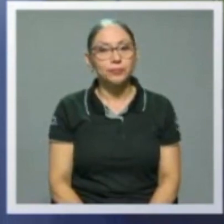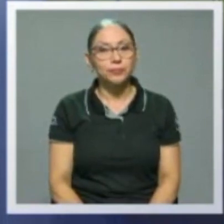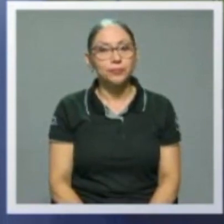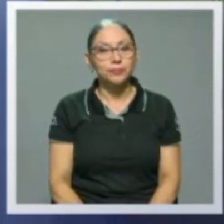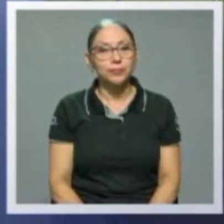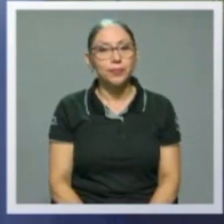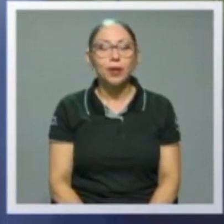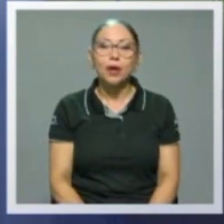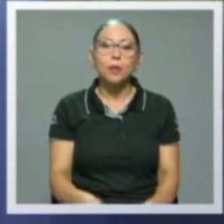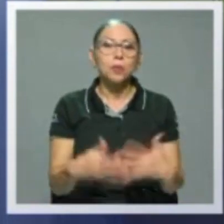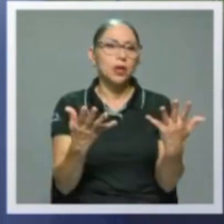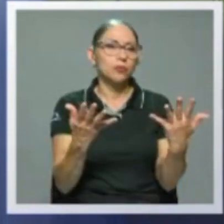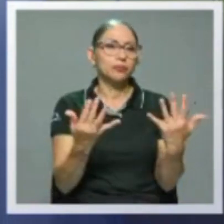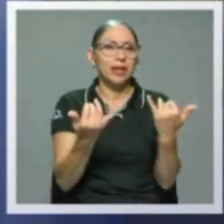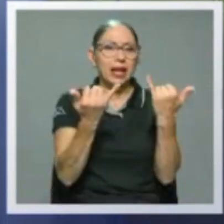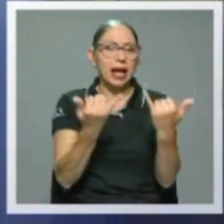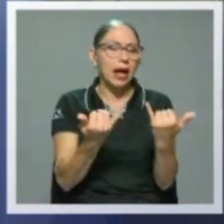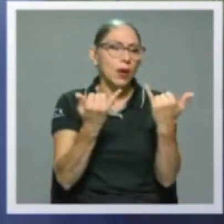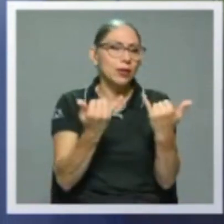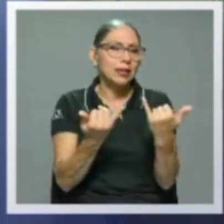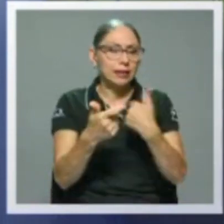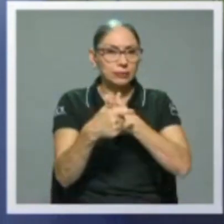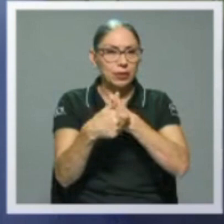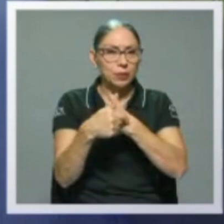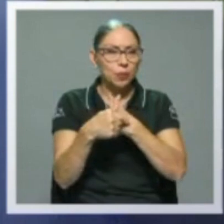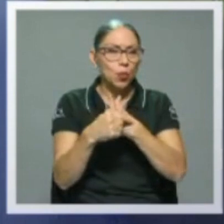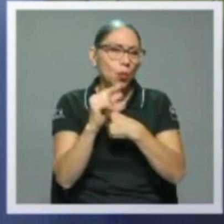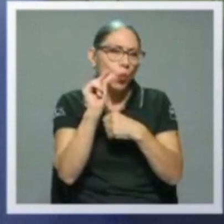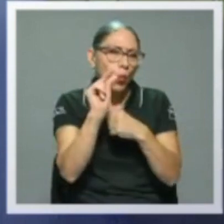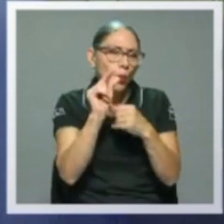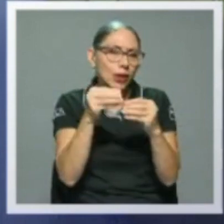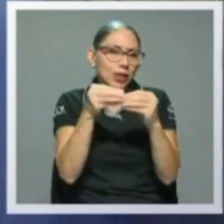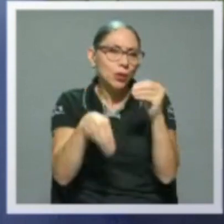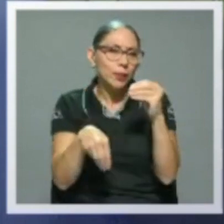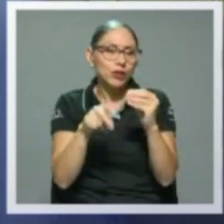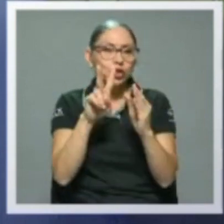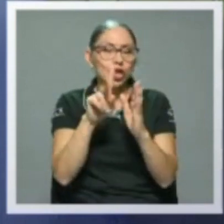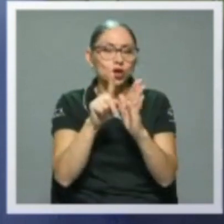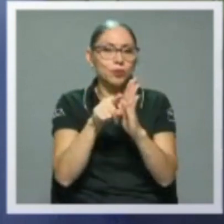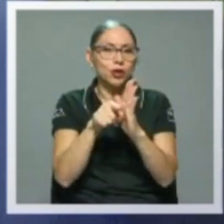un poquitito menos de 2 minutos y